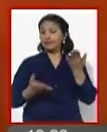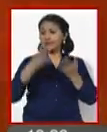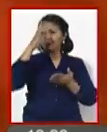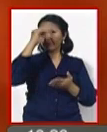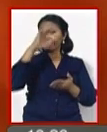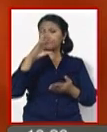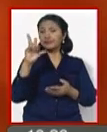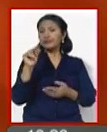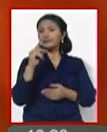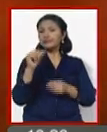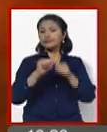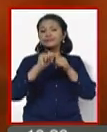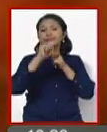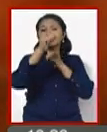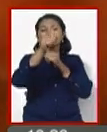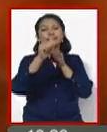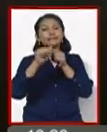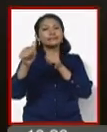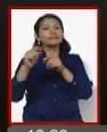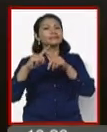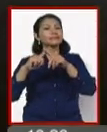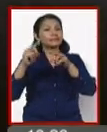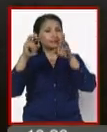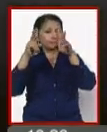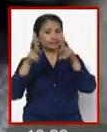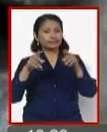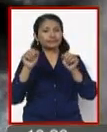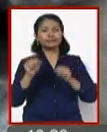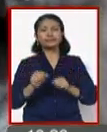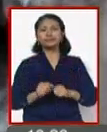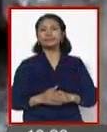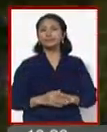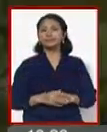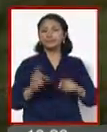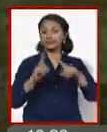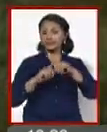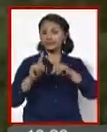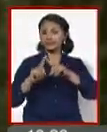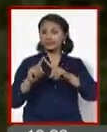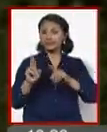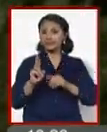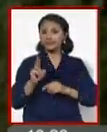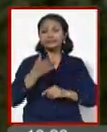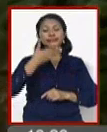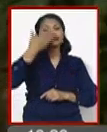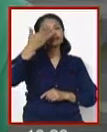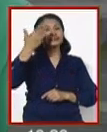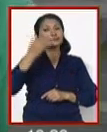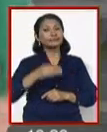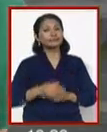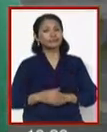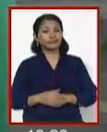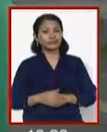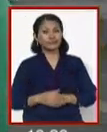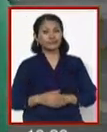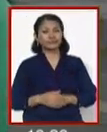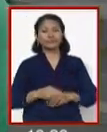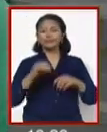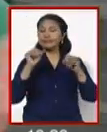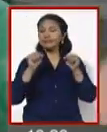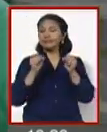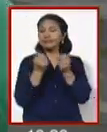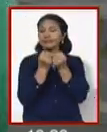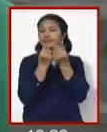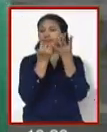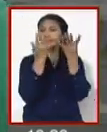hombre no maneje distancia, pero el ser humano puede manejar varios olfatos, digamos, varios olores, ¿no? Puede ser